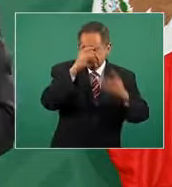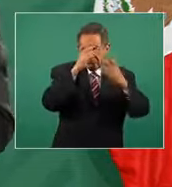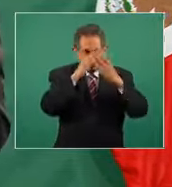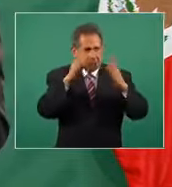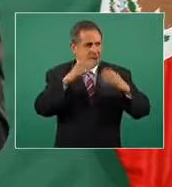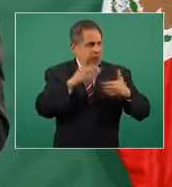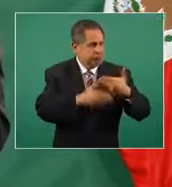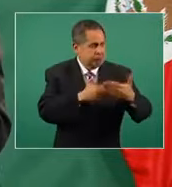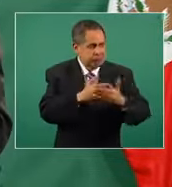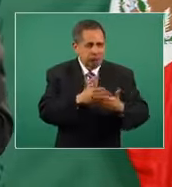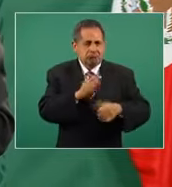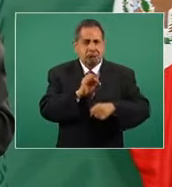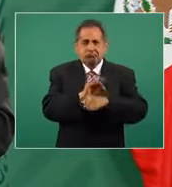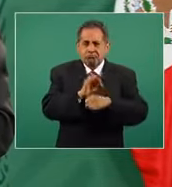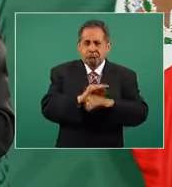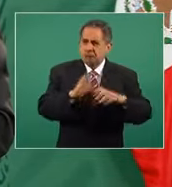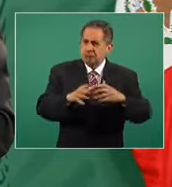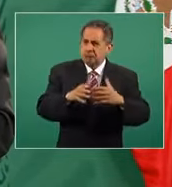a favor